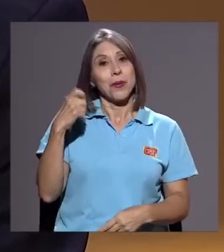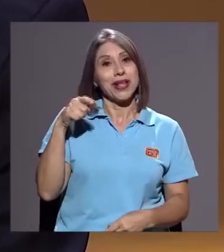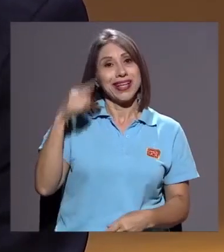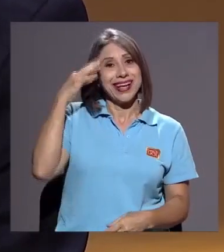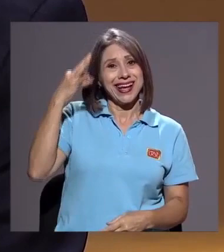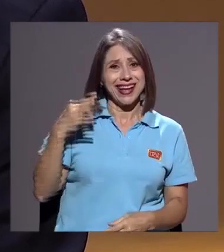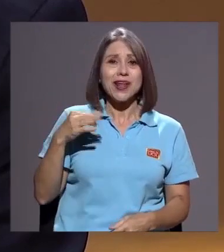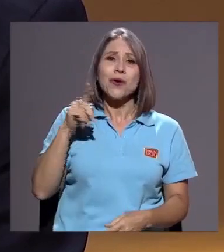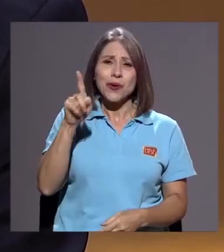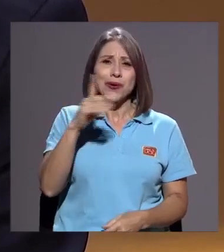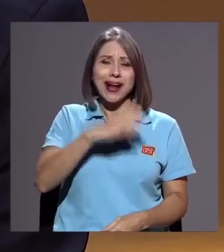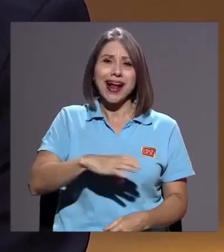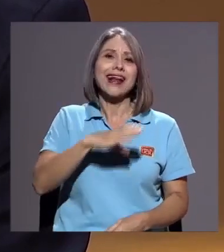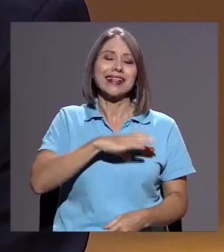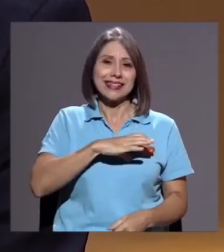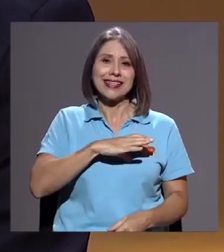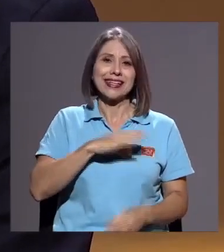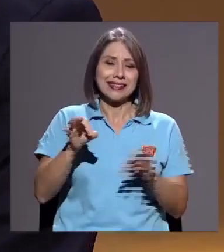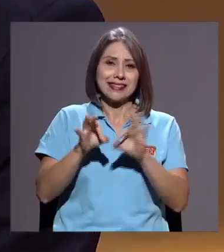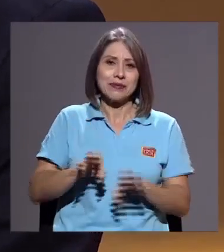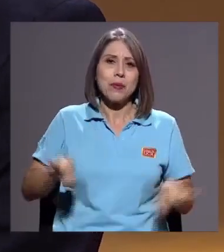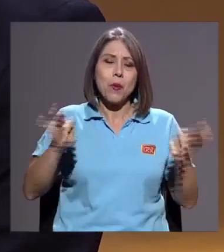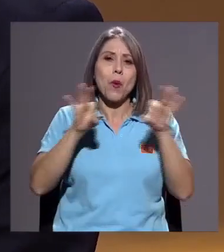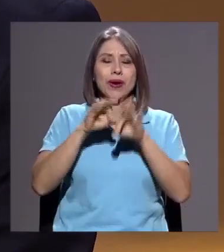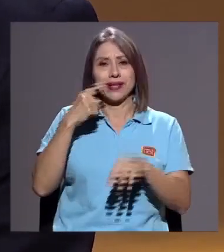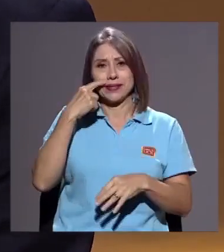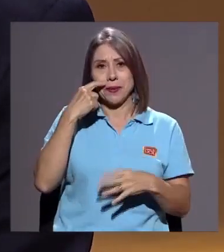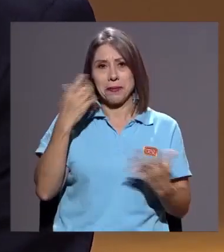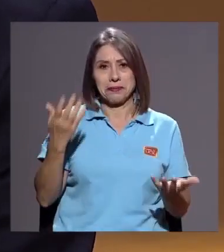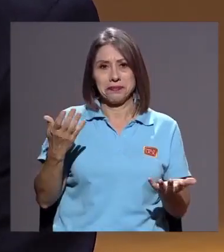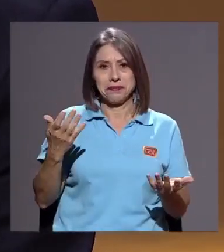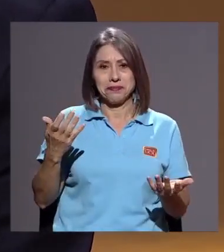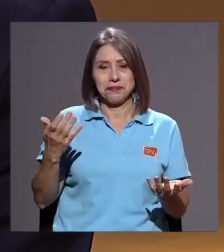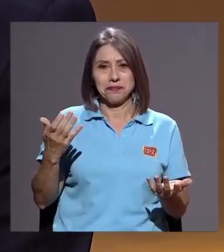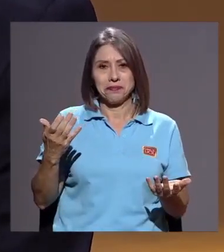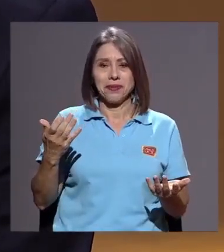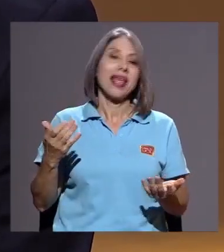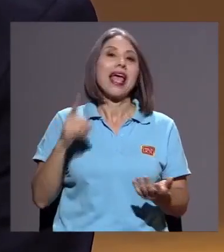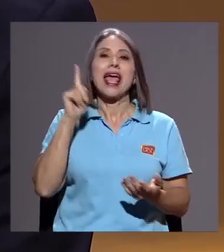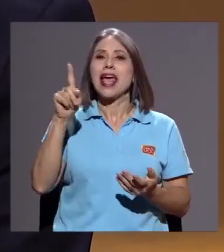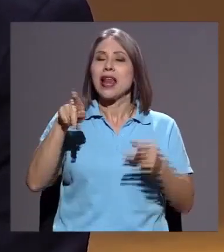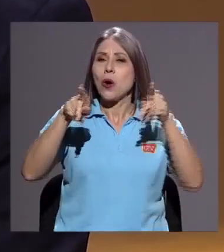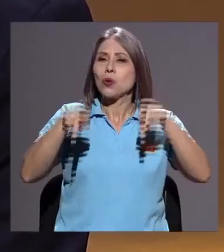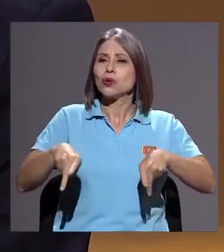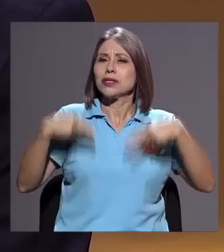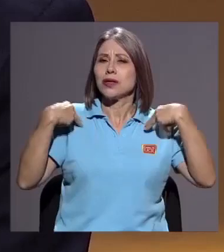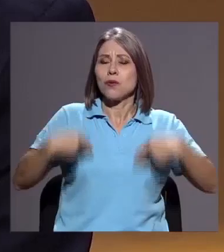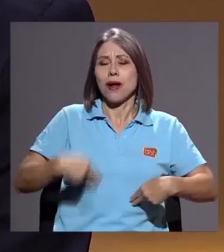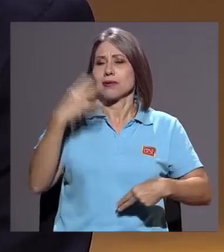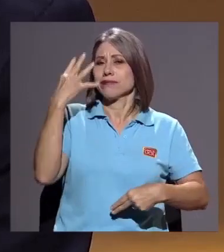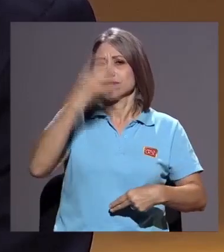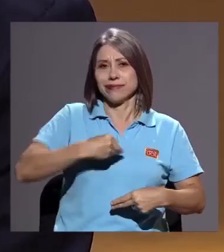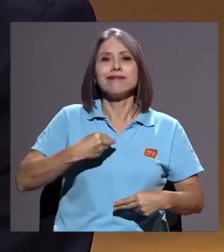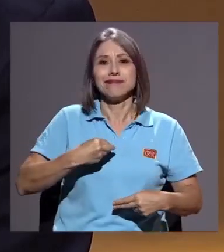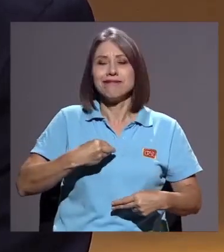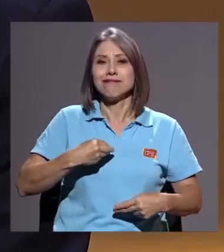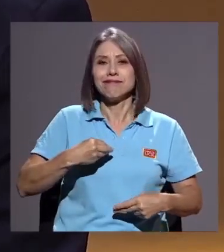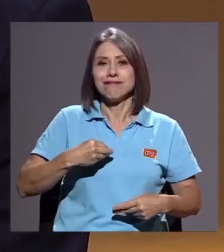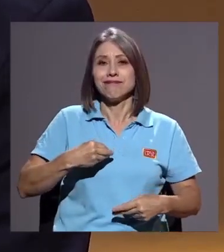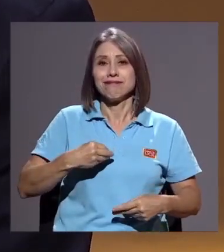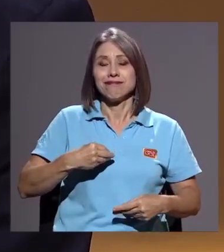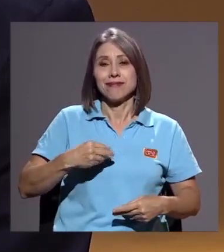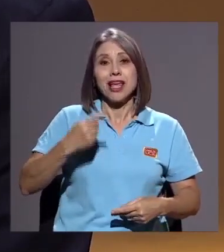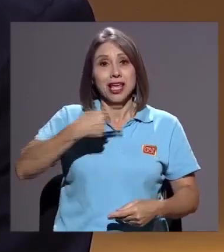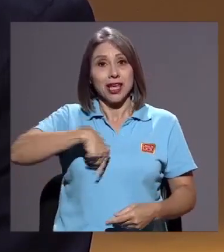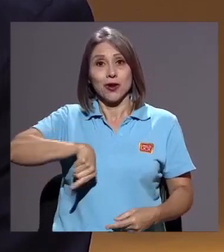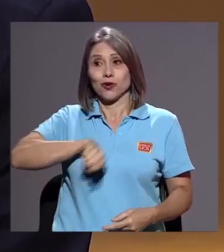una de las características importantes que tenía papi. Era un ser humano, un lindo ser humano, y nosotros